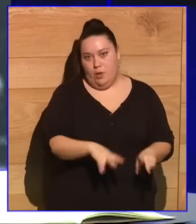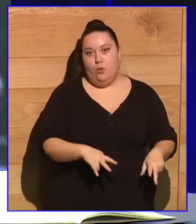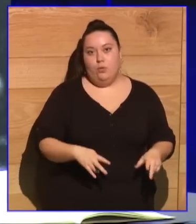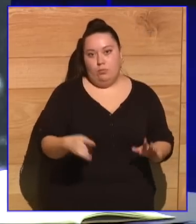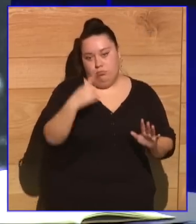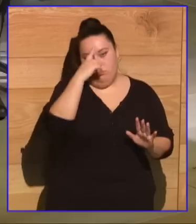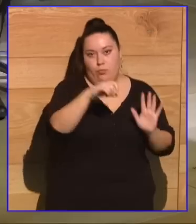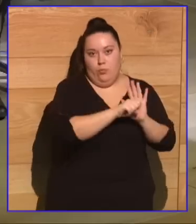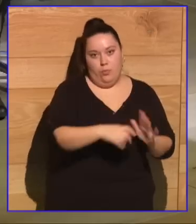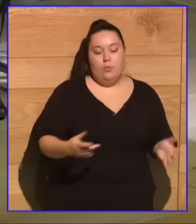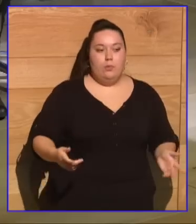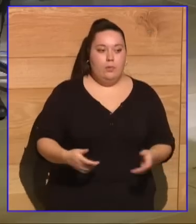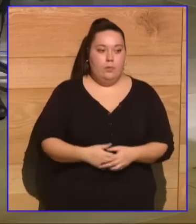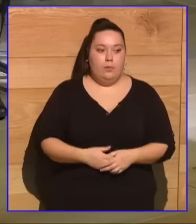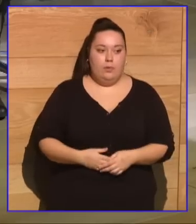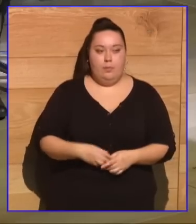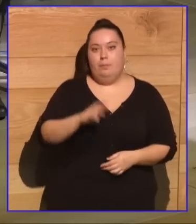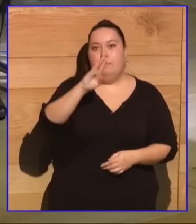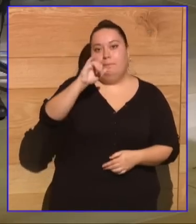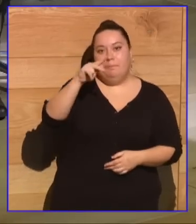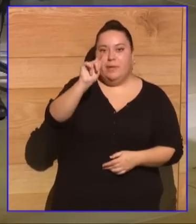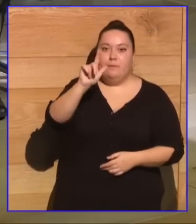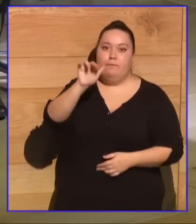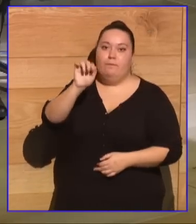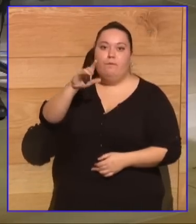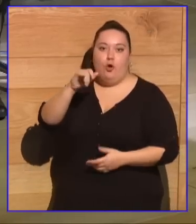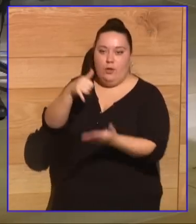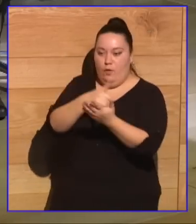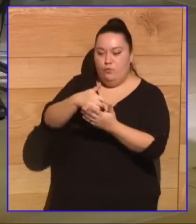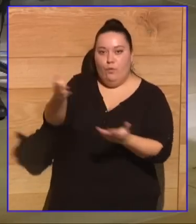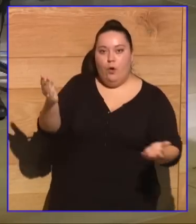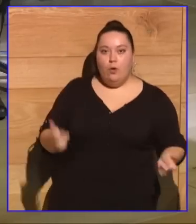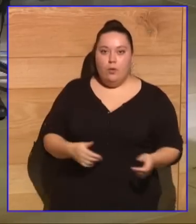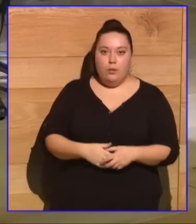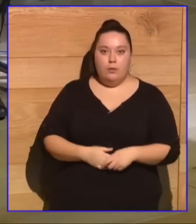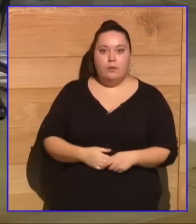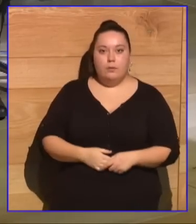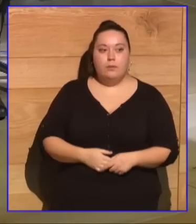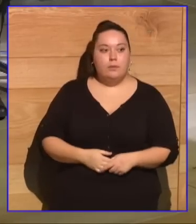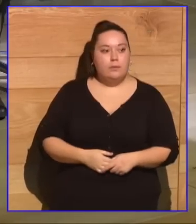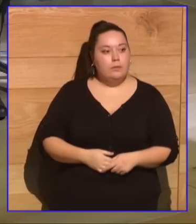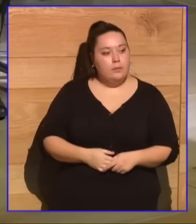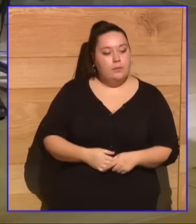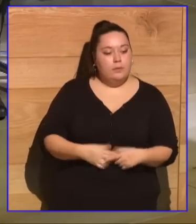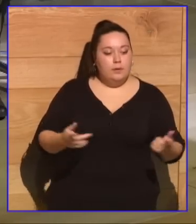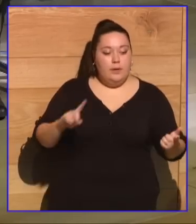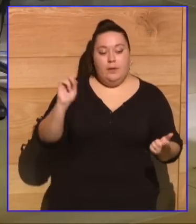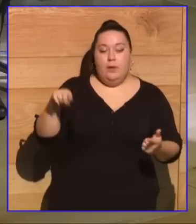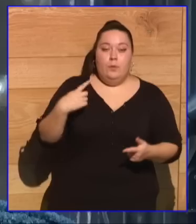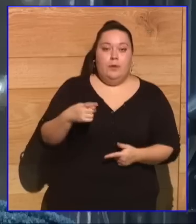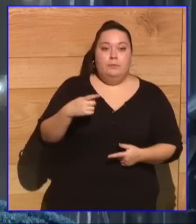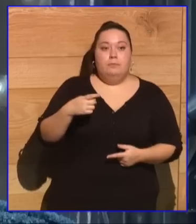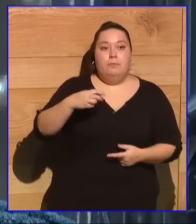Roger Waters, Sí, flojo. pero luego Pink Floyd, que eres un Pink Floyd. Pero luego te vuelves a la mansión